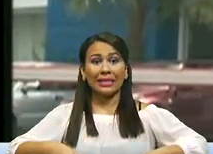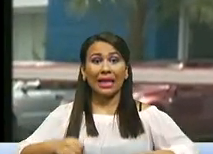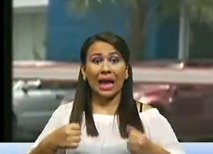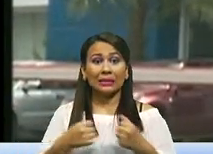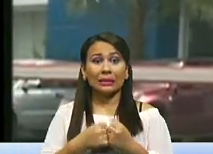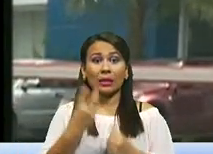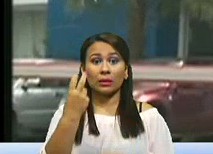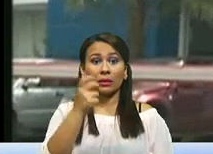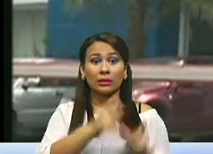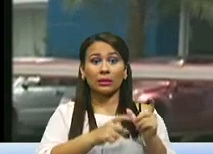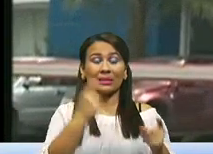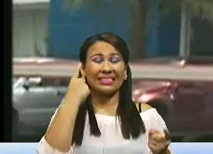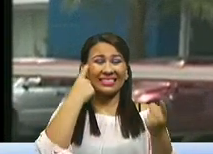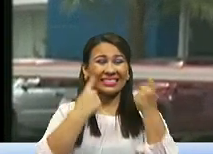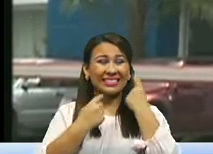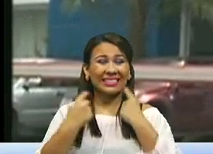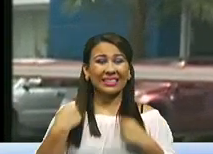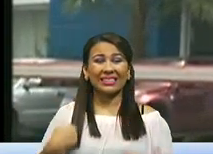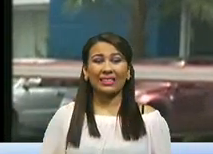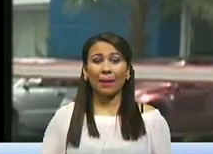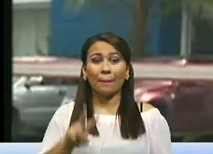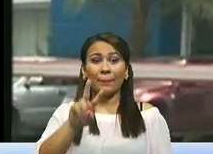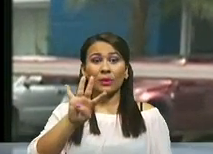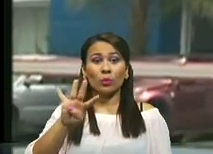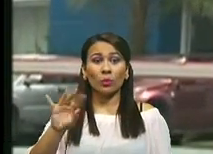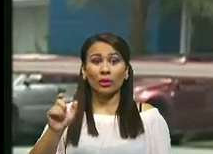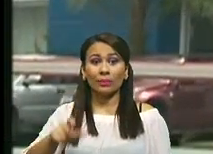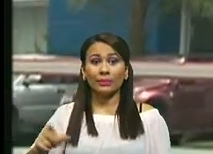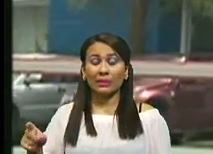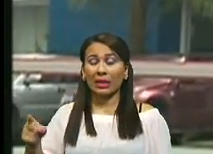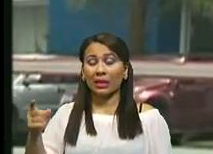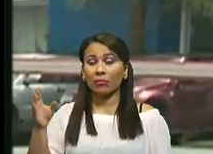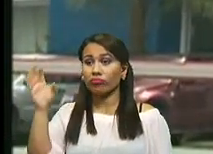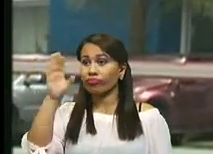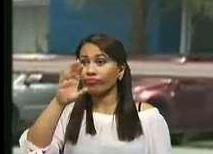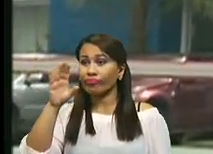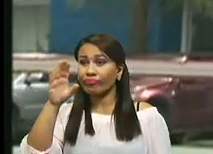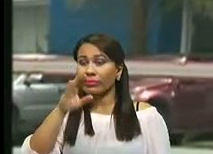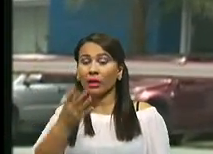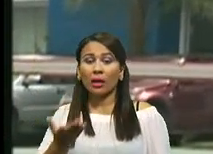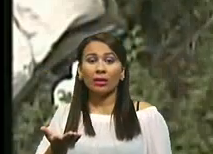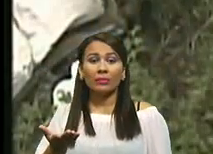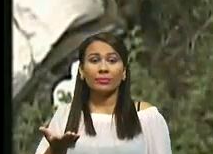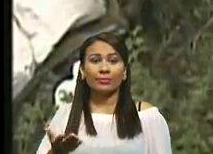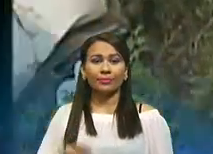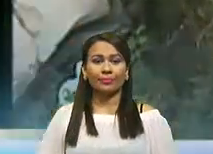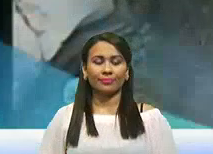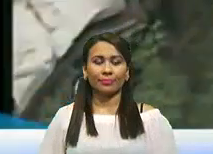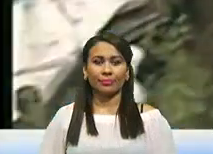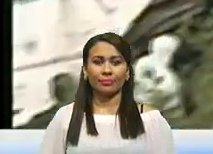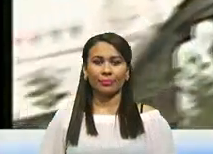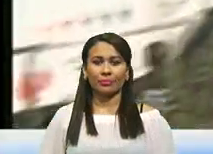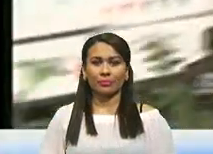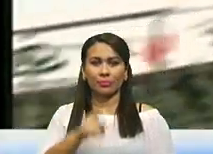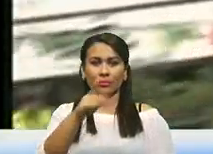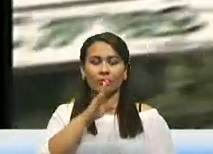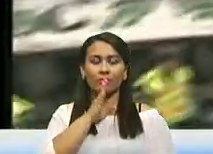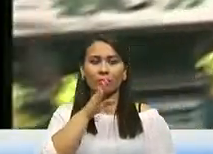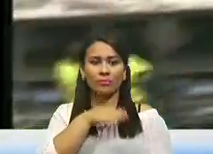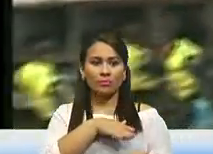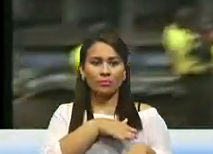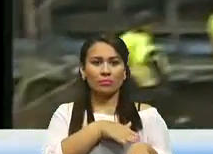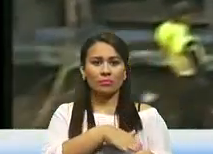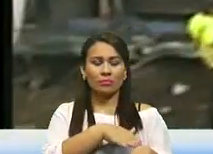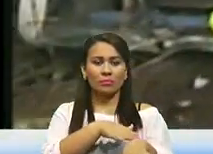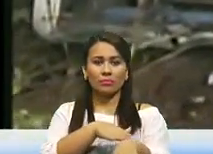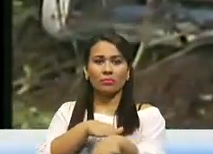personas fallecidas y 24 heridas. El bloque de búsqueda será el encargado de dar con su ubicación. Los agentes judiciales trabajan en el campo,